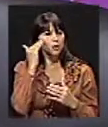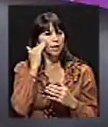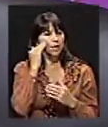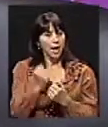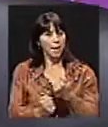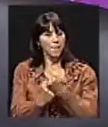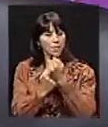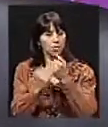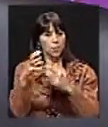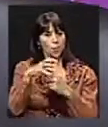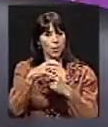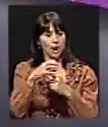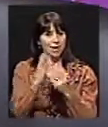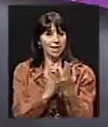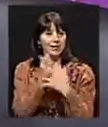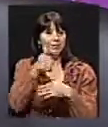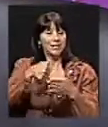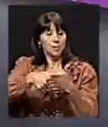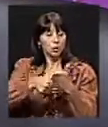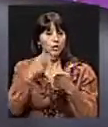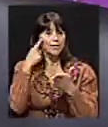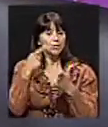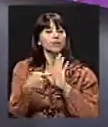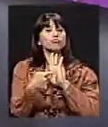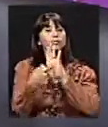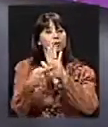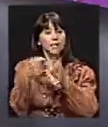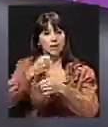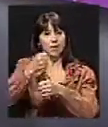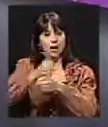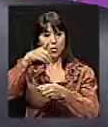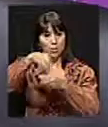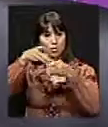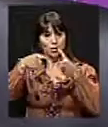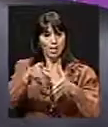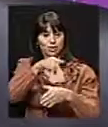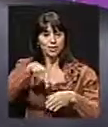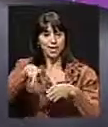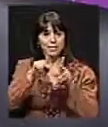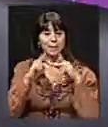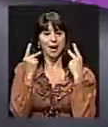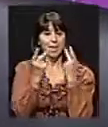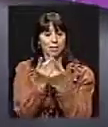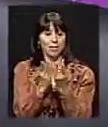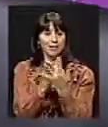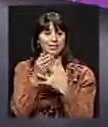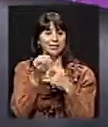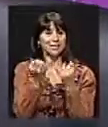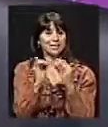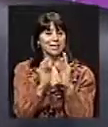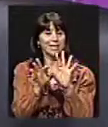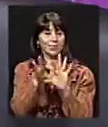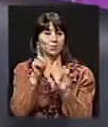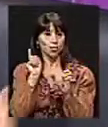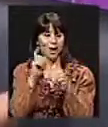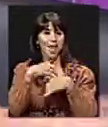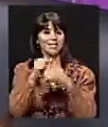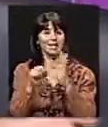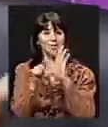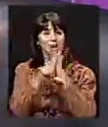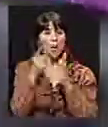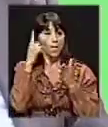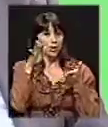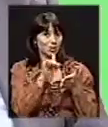a través del voto se ha visto reflejado en el trabajo que los diputados de este partido realizan en la Asamblea Legislativa. Por eso nos acompaña don Víctor